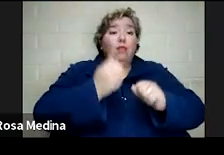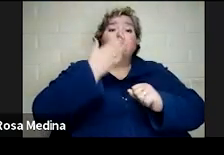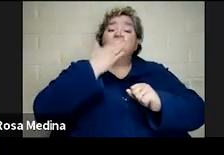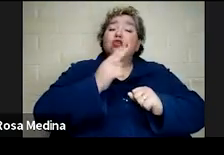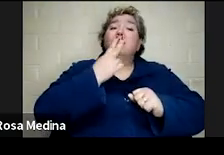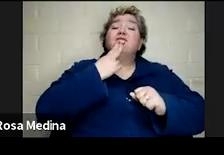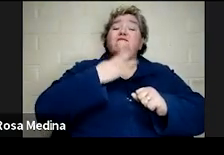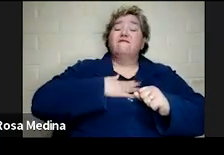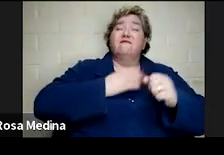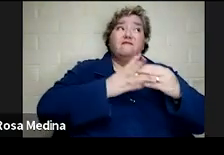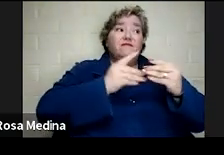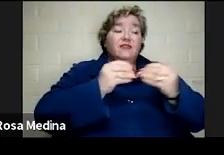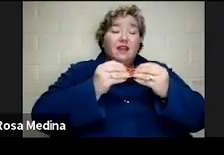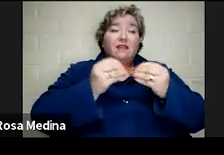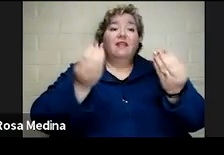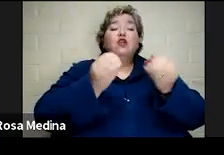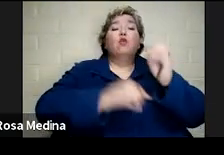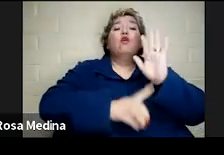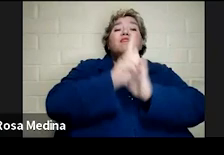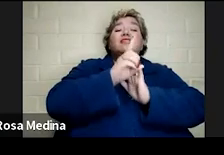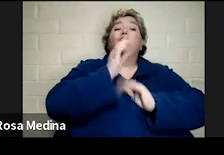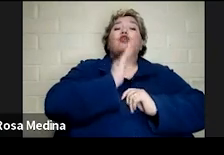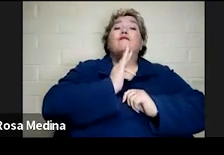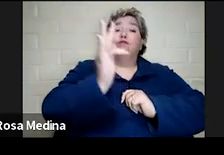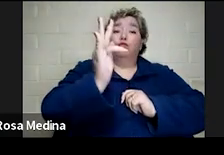va a desarrollar en un futuro.